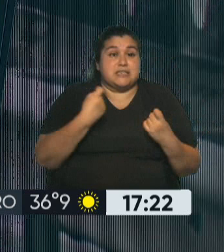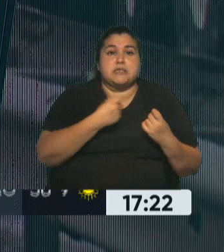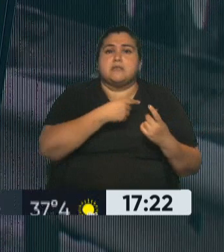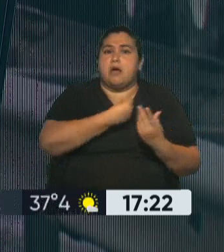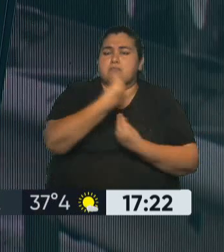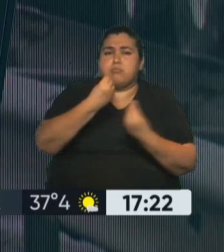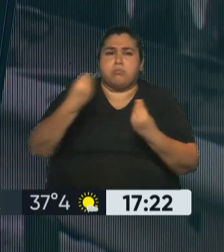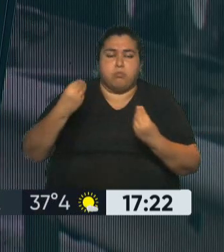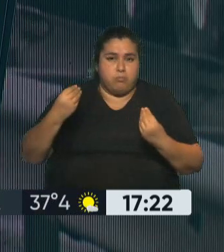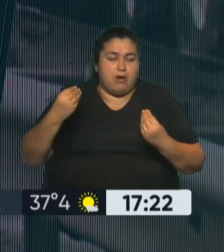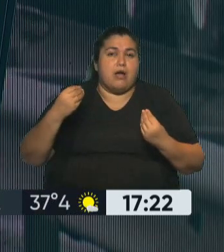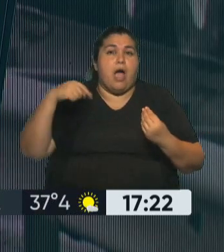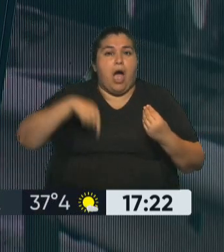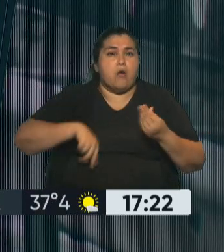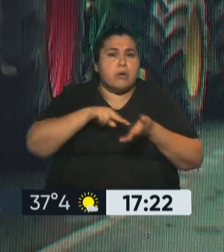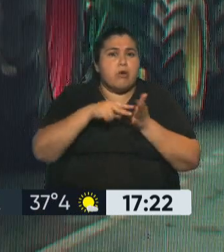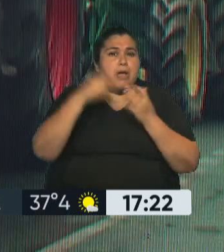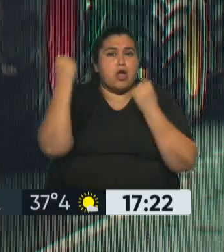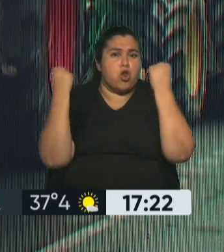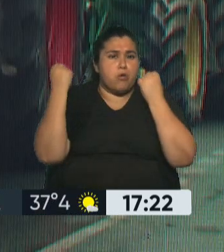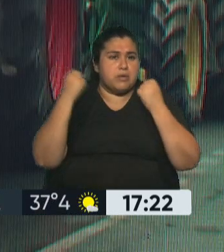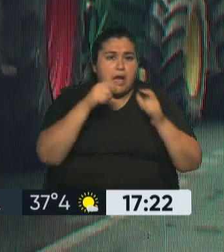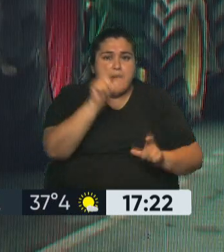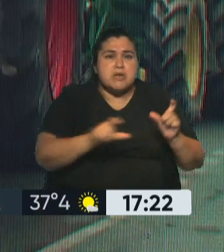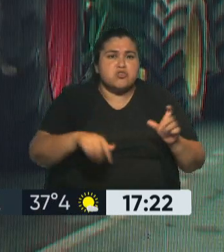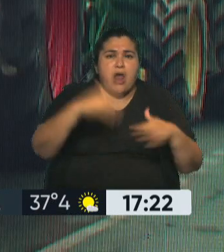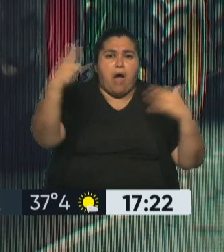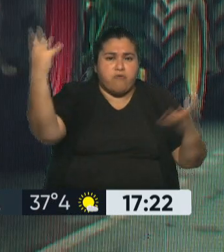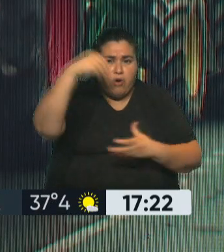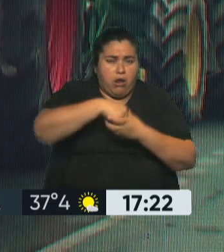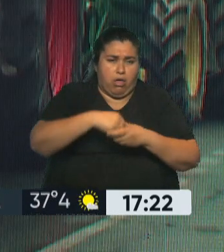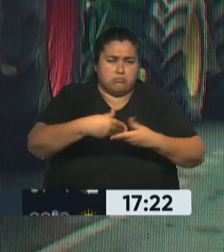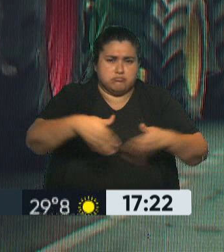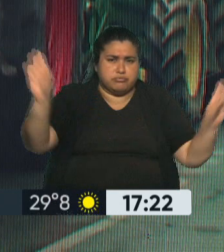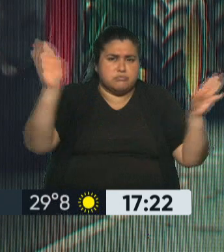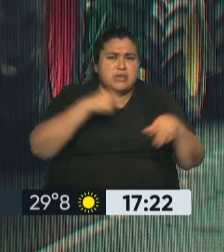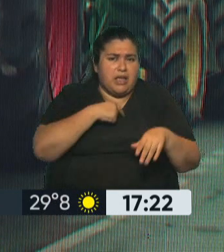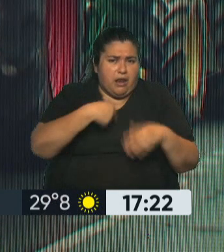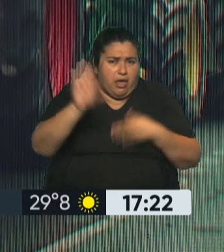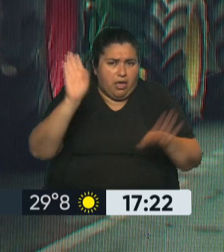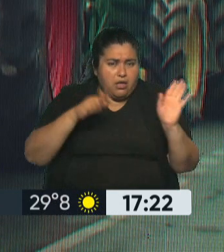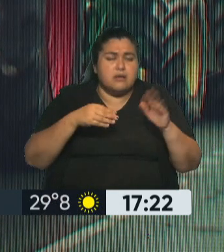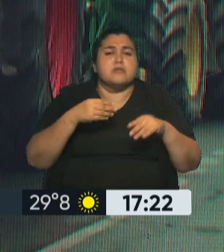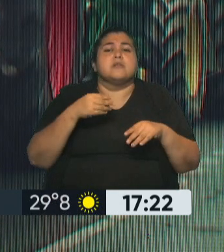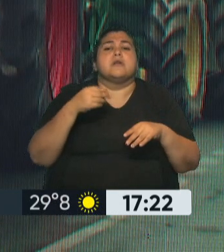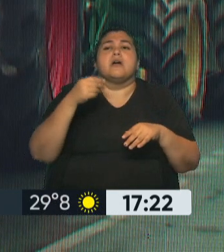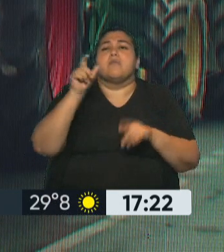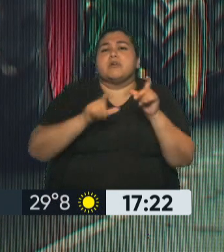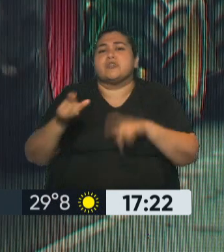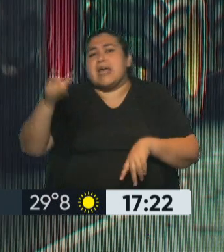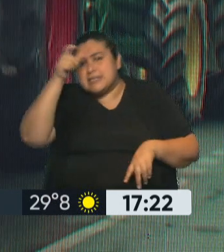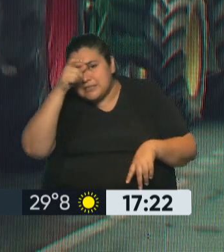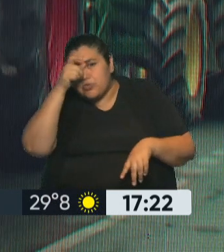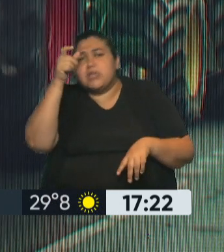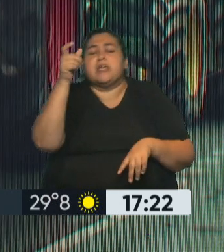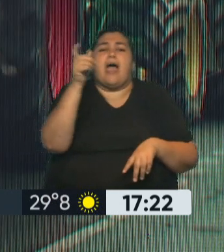crisis económica, la inmigración le molesta. En el caso de los alemanes, con la inmigración que llega desde Siria y Turquía, y en el caso